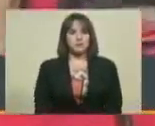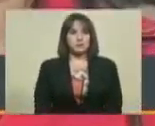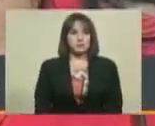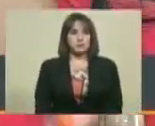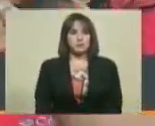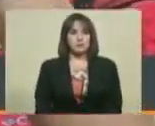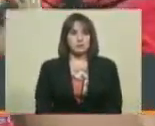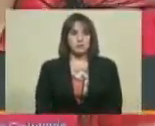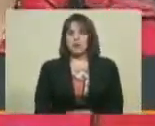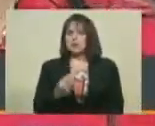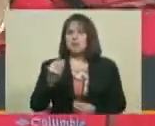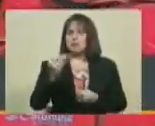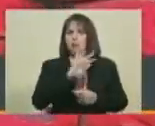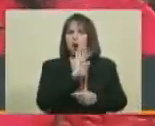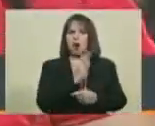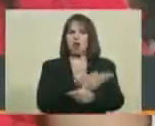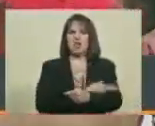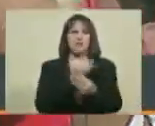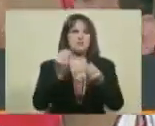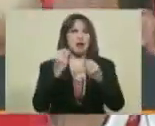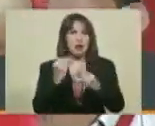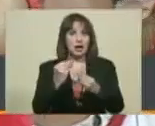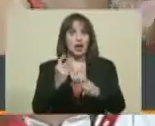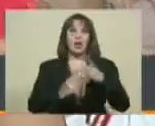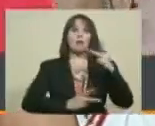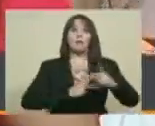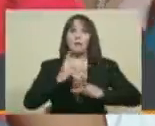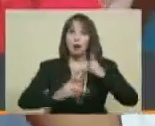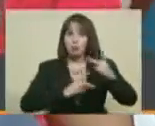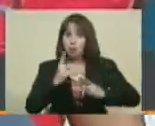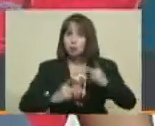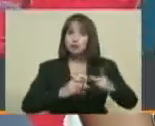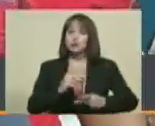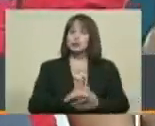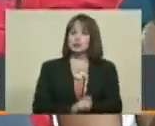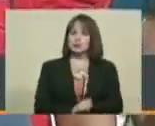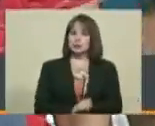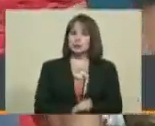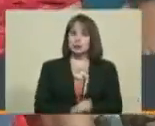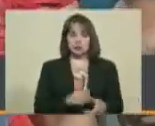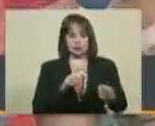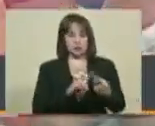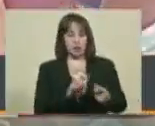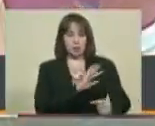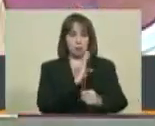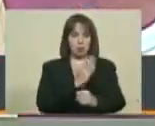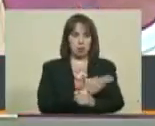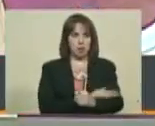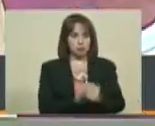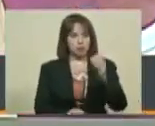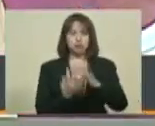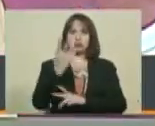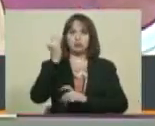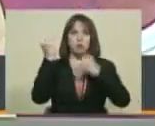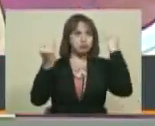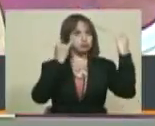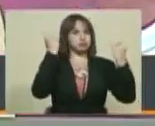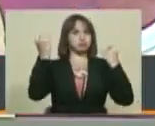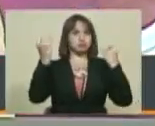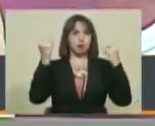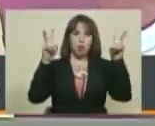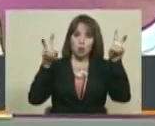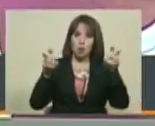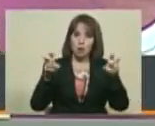Pero ¿poder para qué? Para producir poder, para crear una